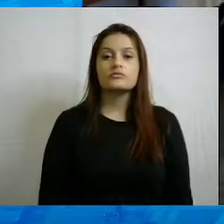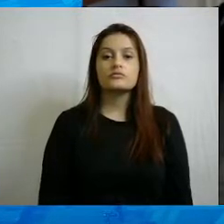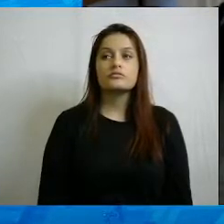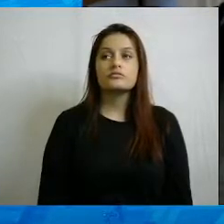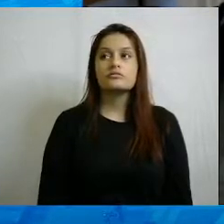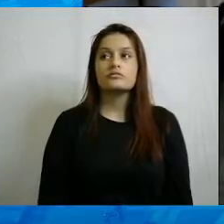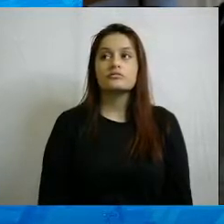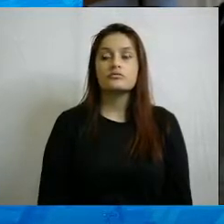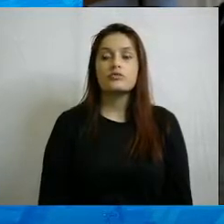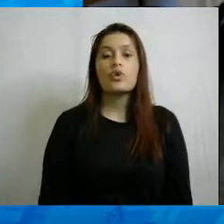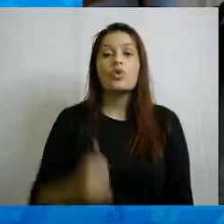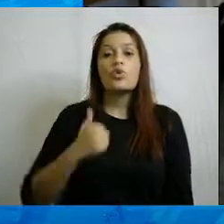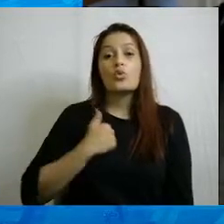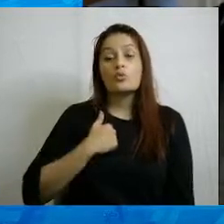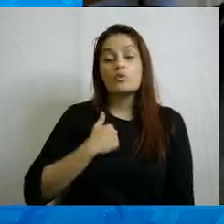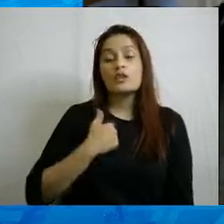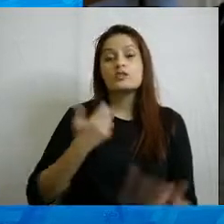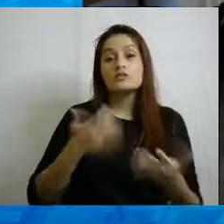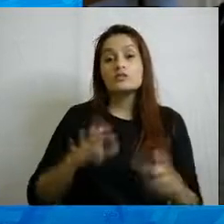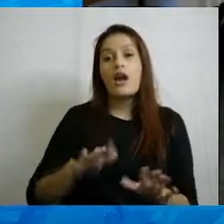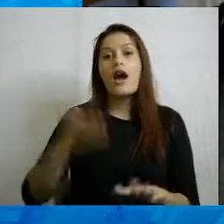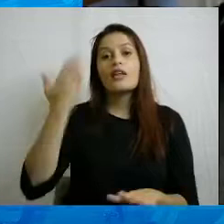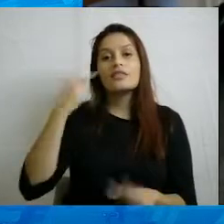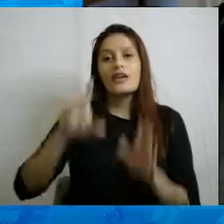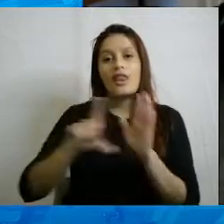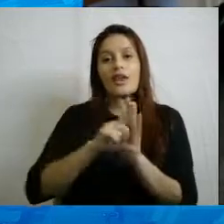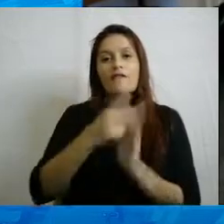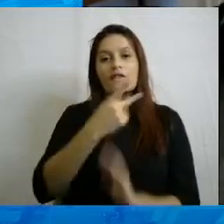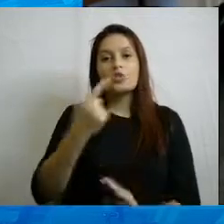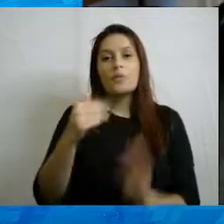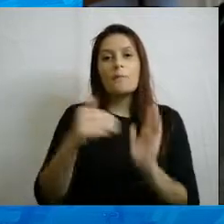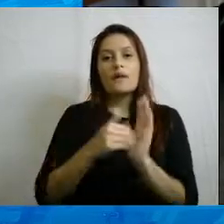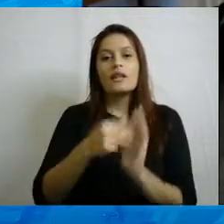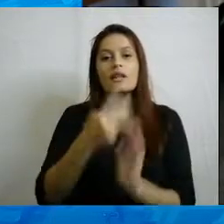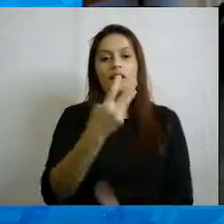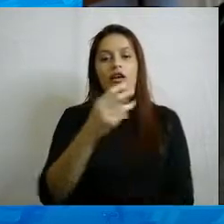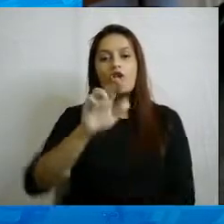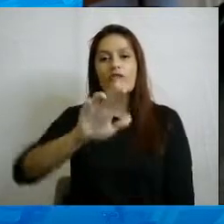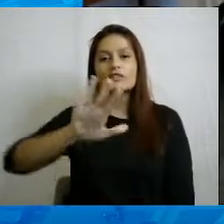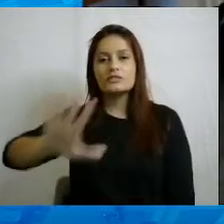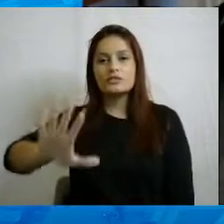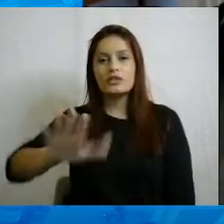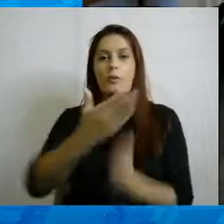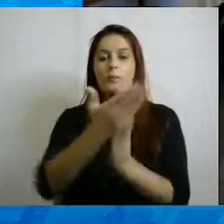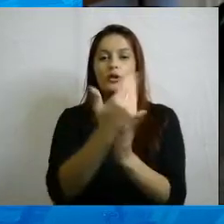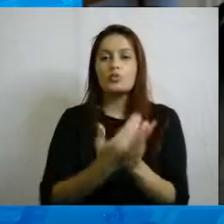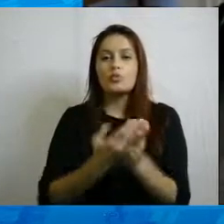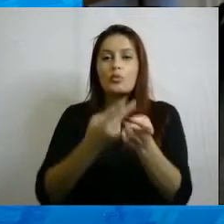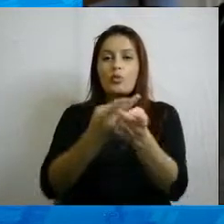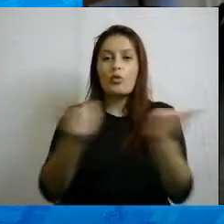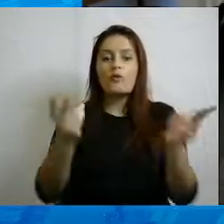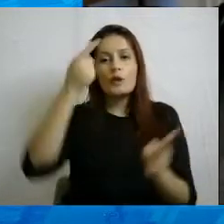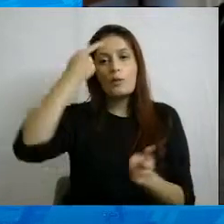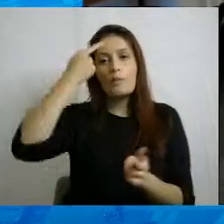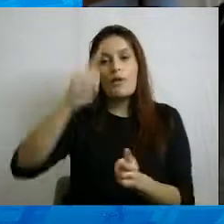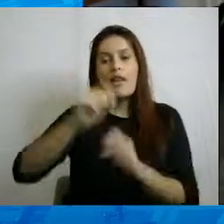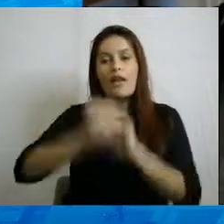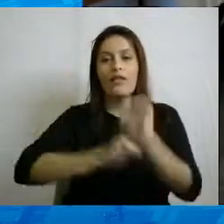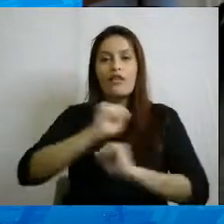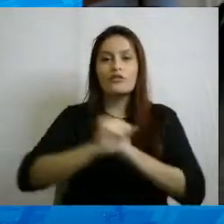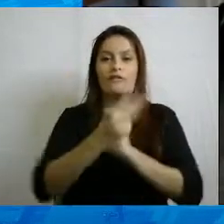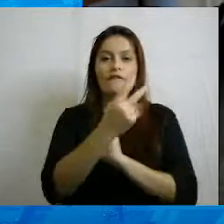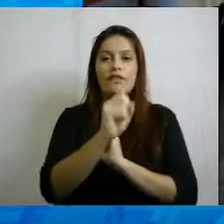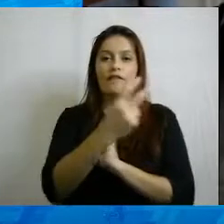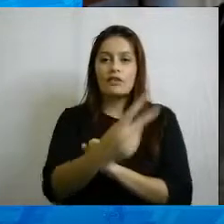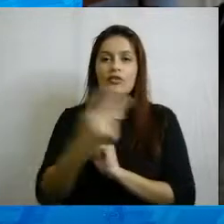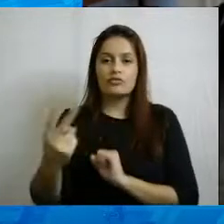fin de dar cumplimiento a lo ordenado en la Ley 21.395 de presupuesto del sector público para el año